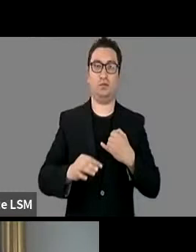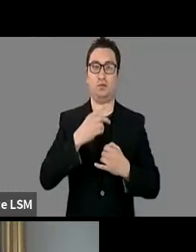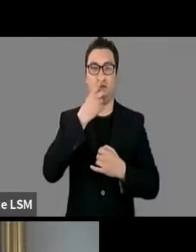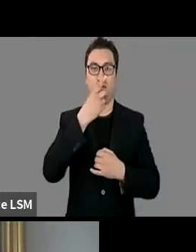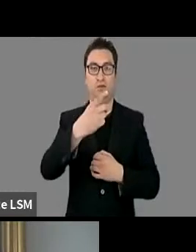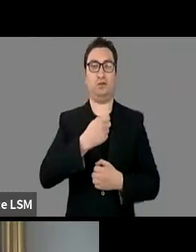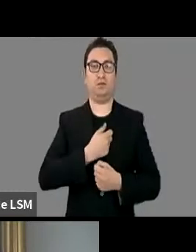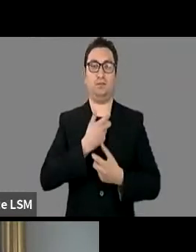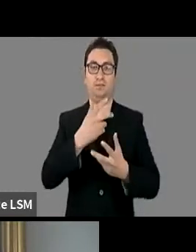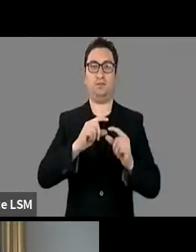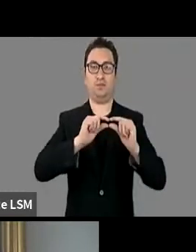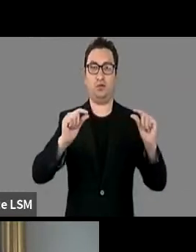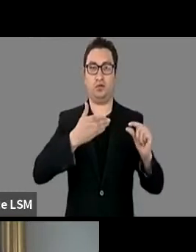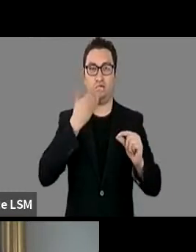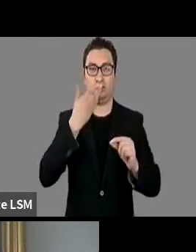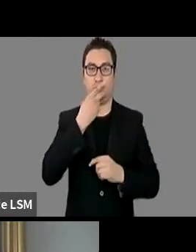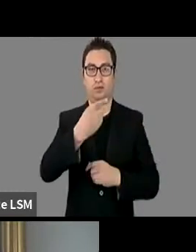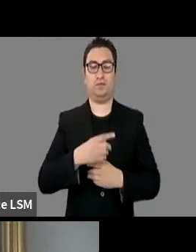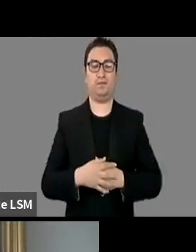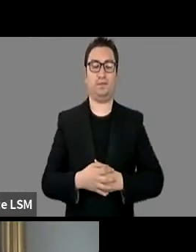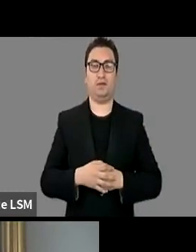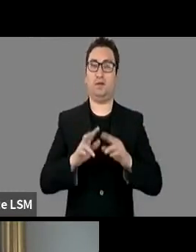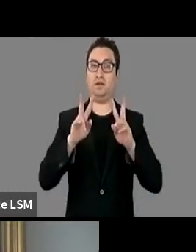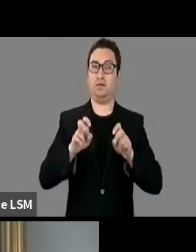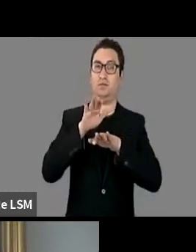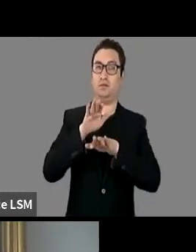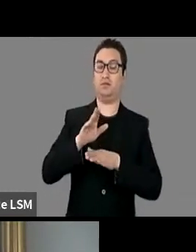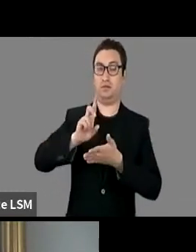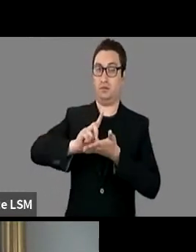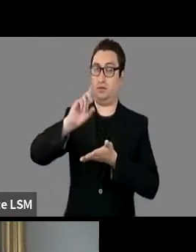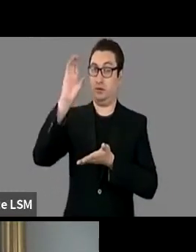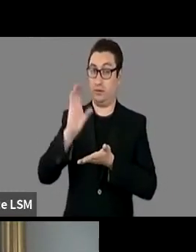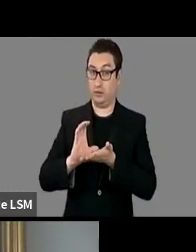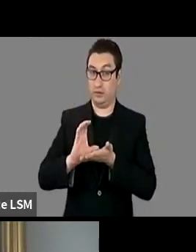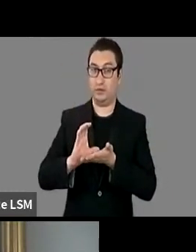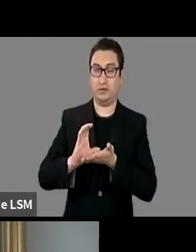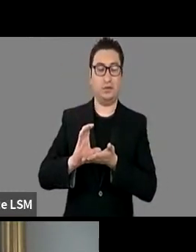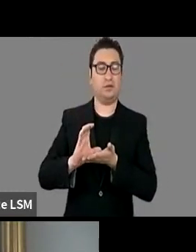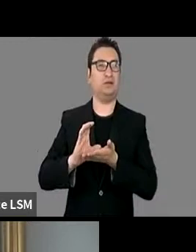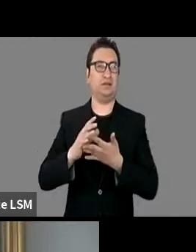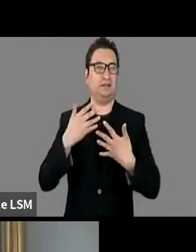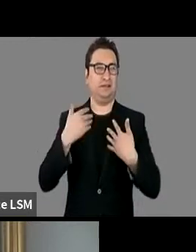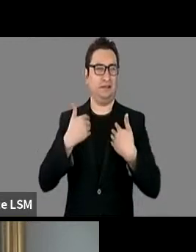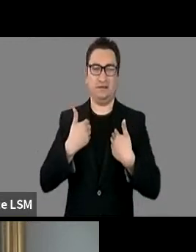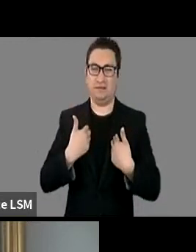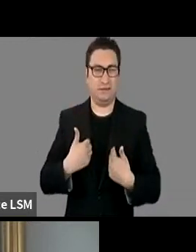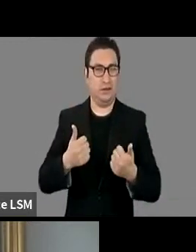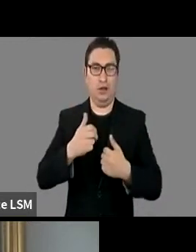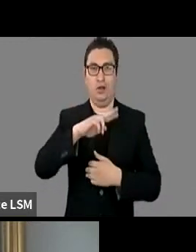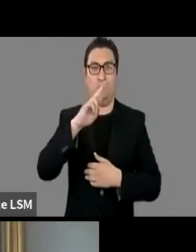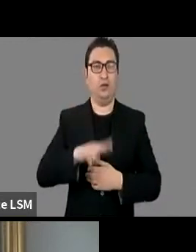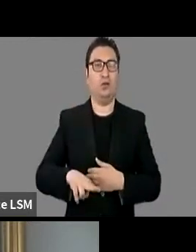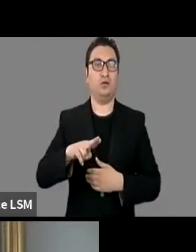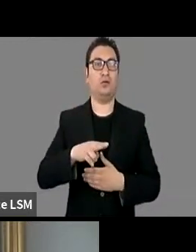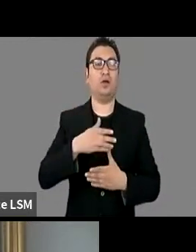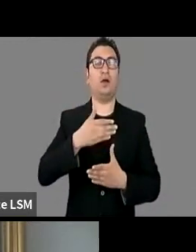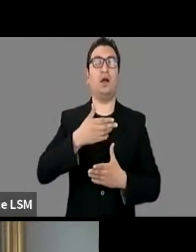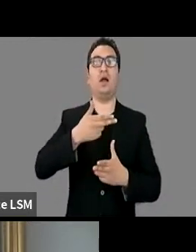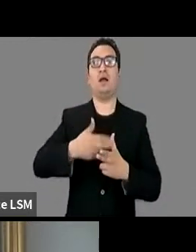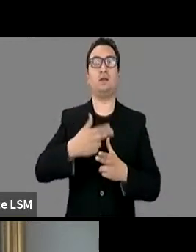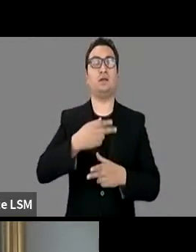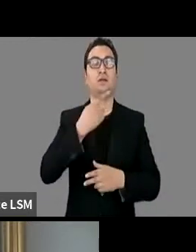siguiente frase. El asunto de la discapacidad nunca se entenderá mientras sean ellos, ustedes o